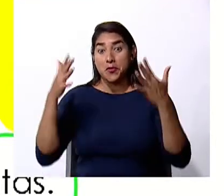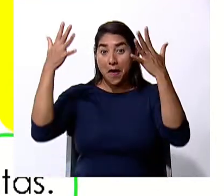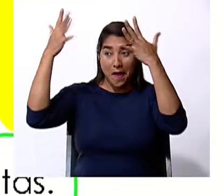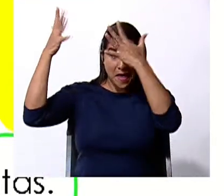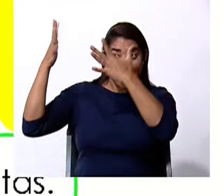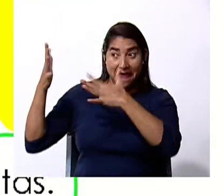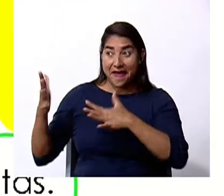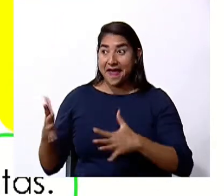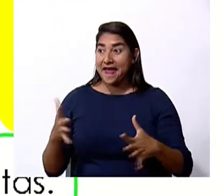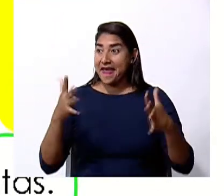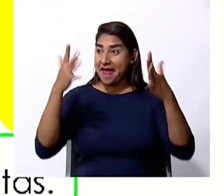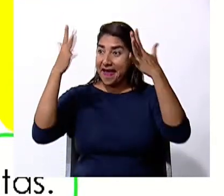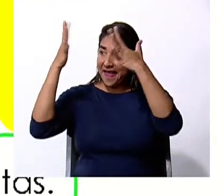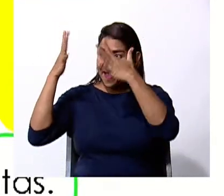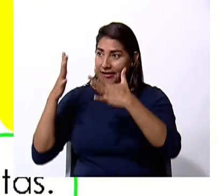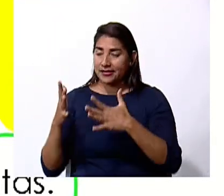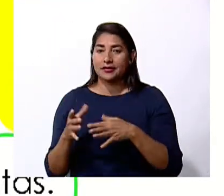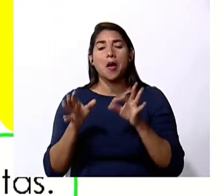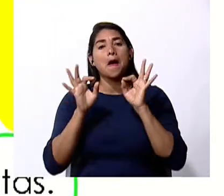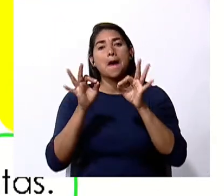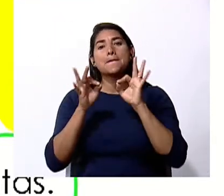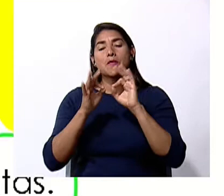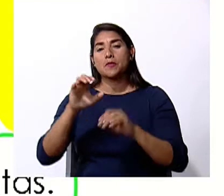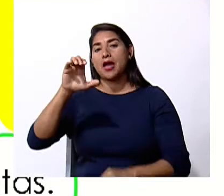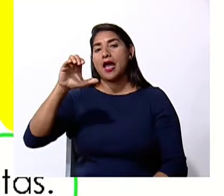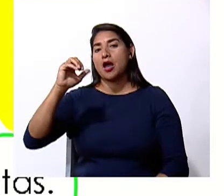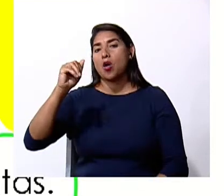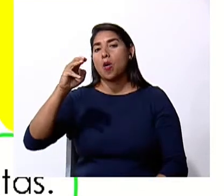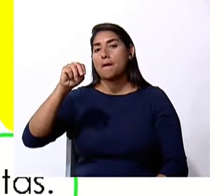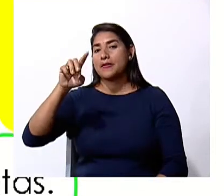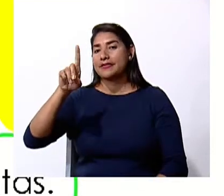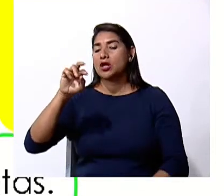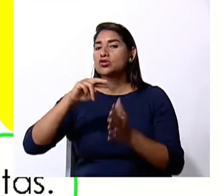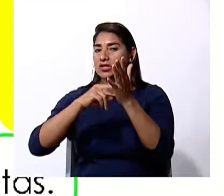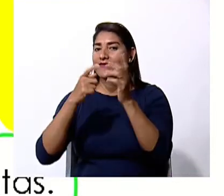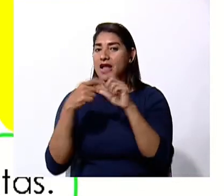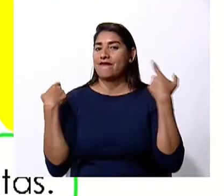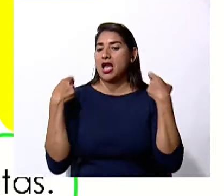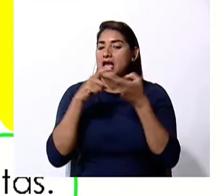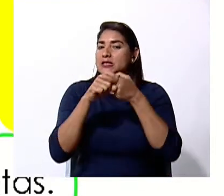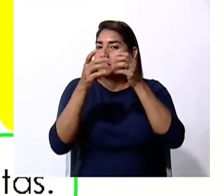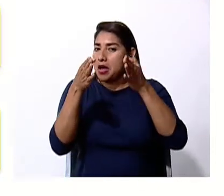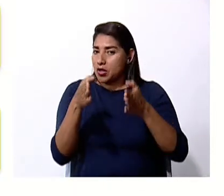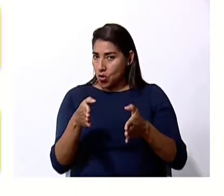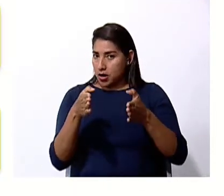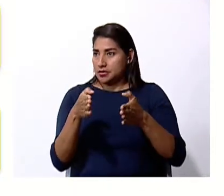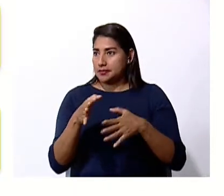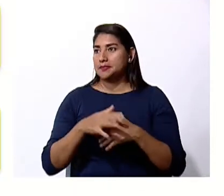Muy bien, los encomenderos eran los españoles.